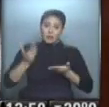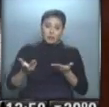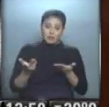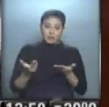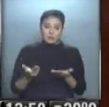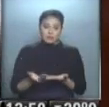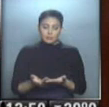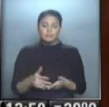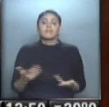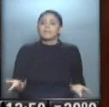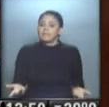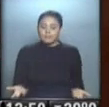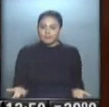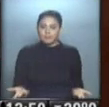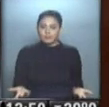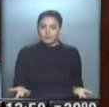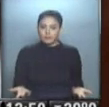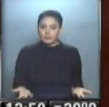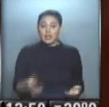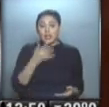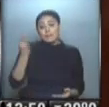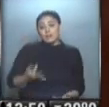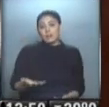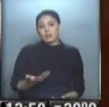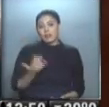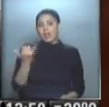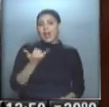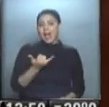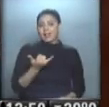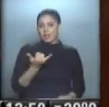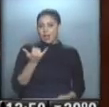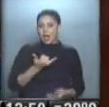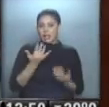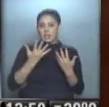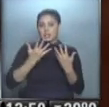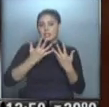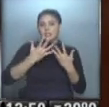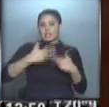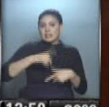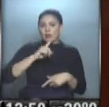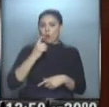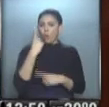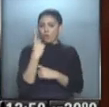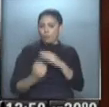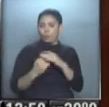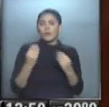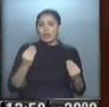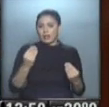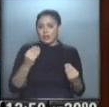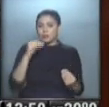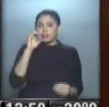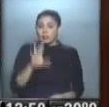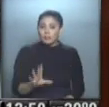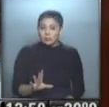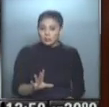grupo, pero en realidad existe un sistema que no es de monopolio, porque la única